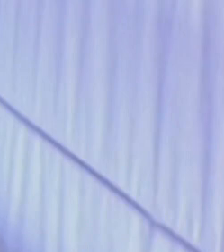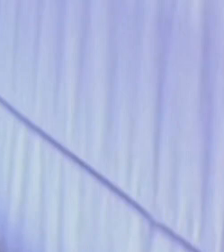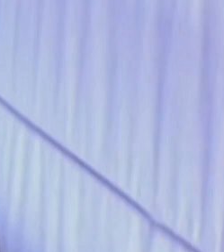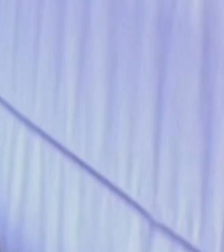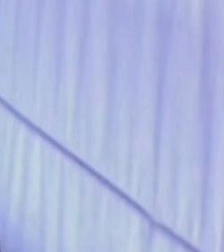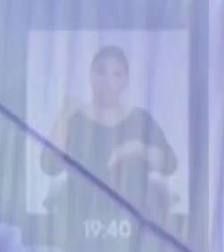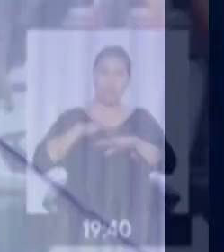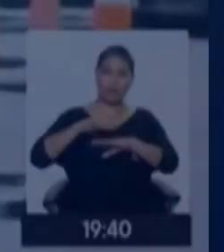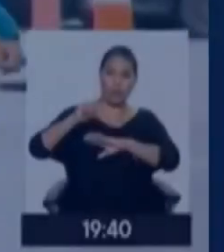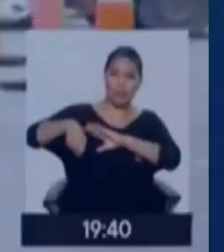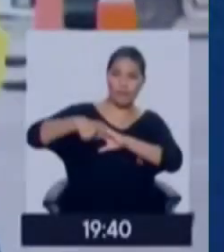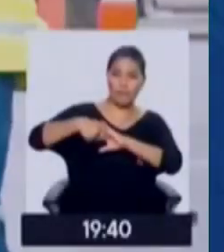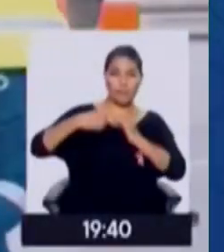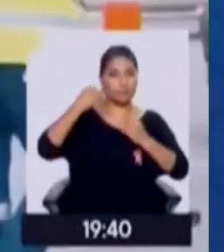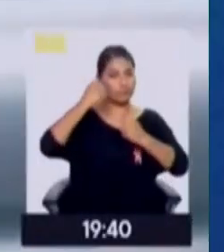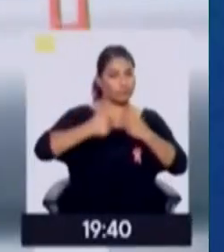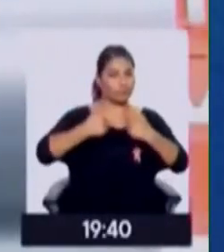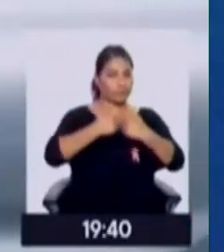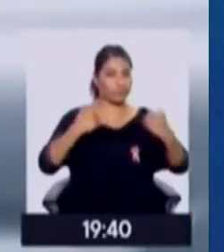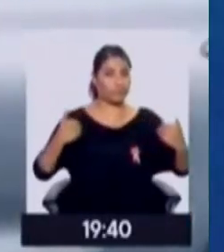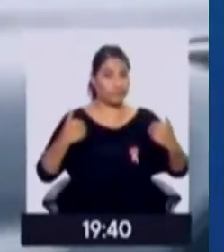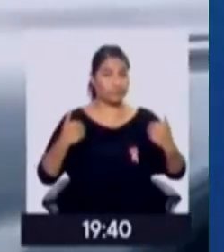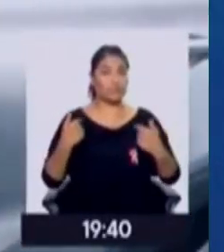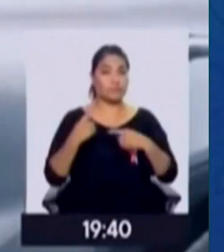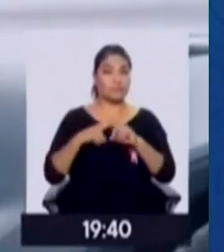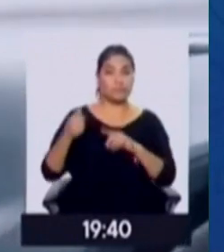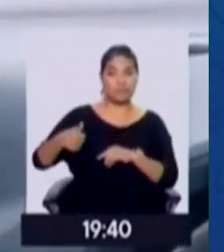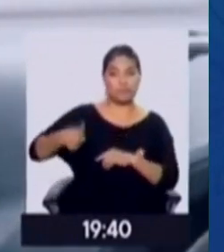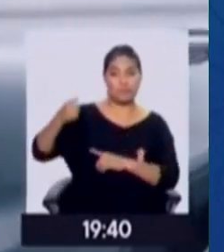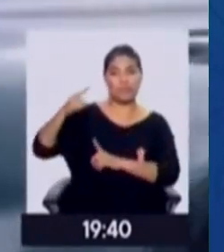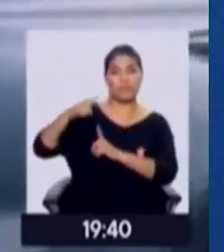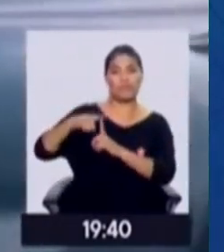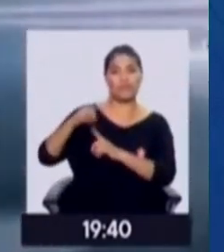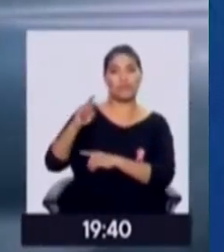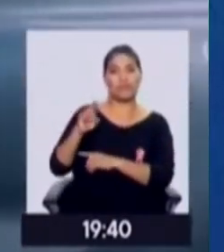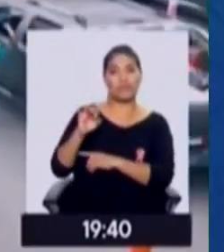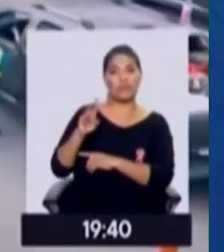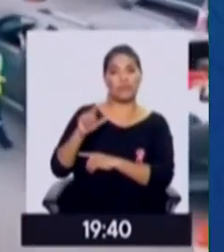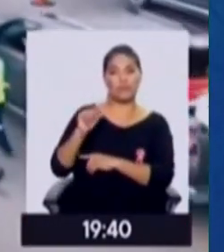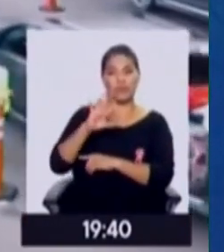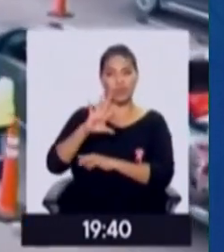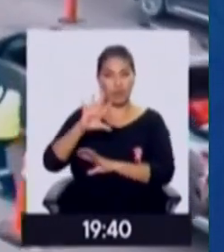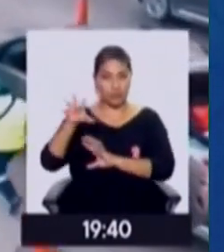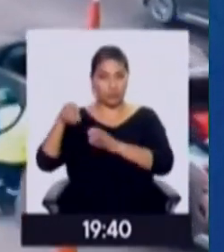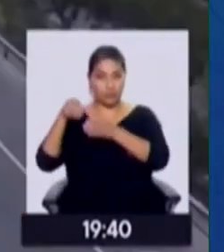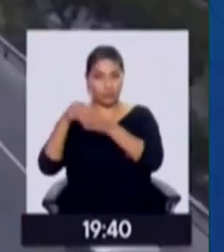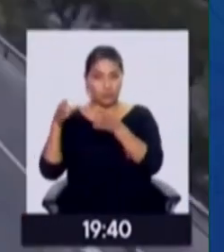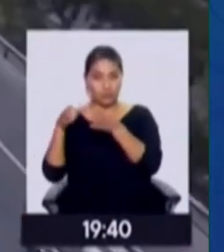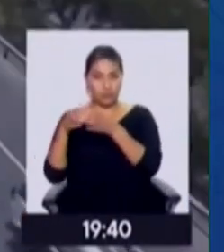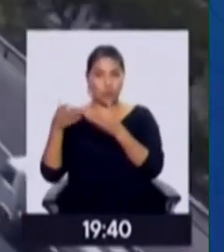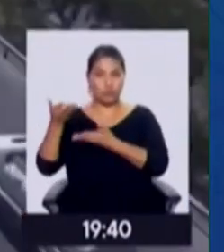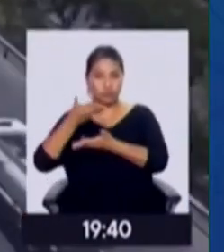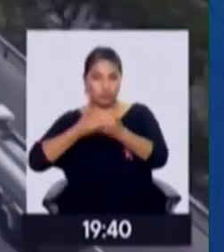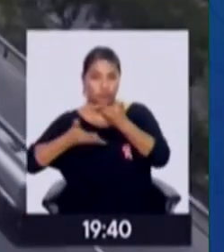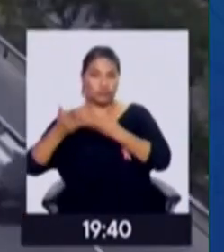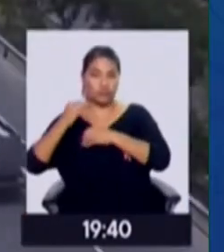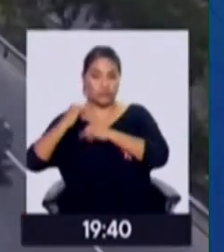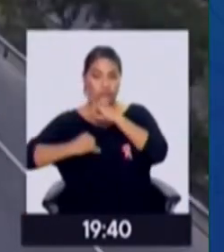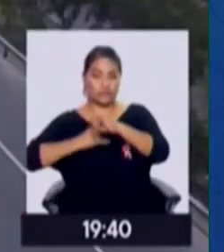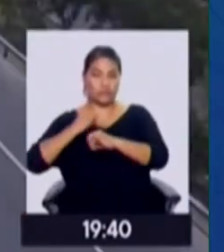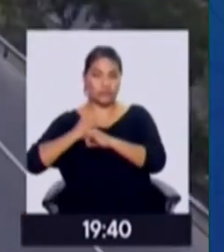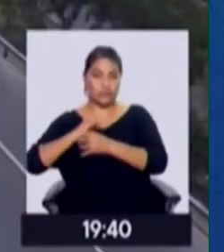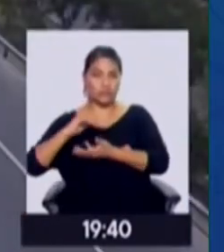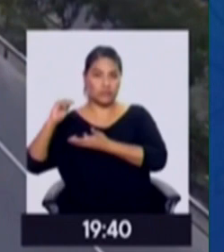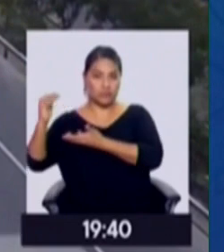las primeras escaramuzas de este conflicto. Y este tribunal le ha pedido al municipio de Lima